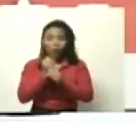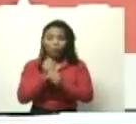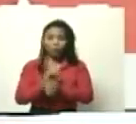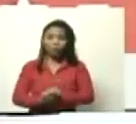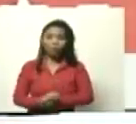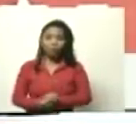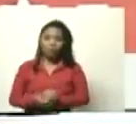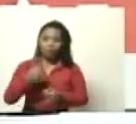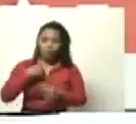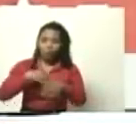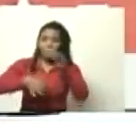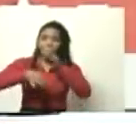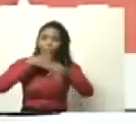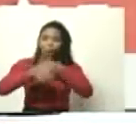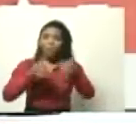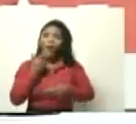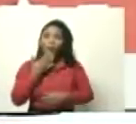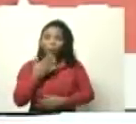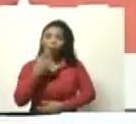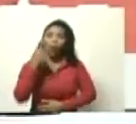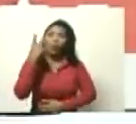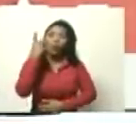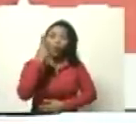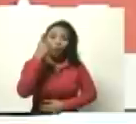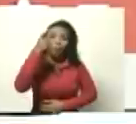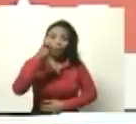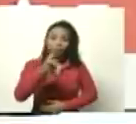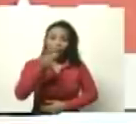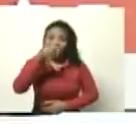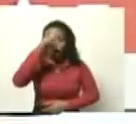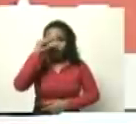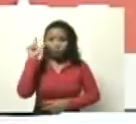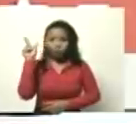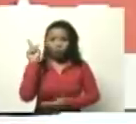Me explico. Si alguien del partido es